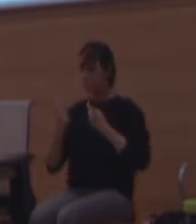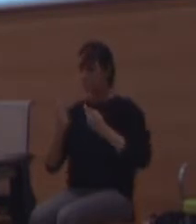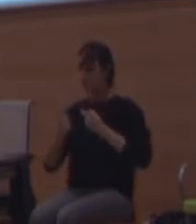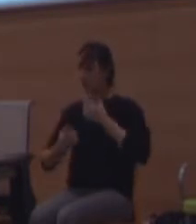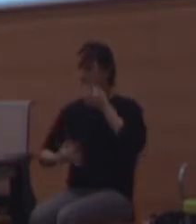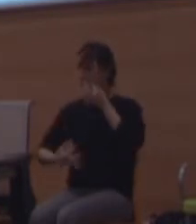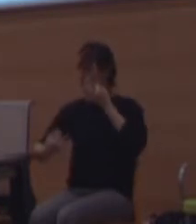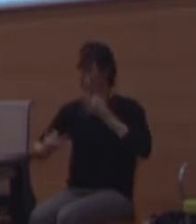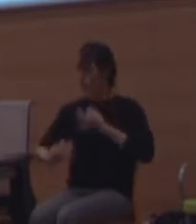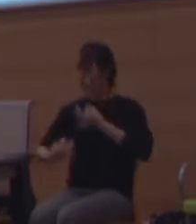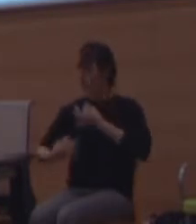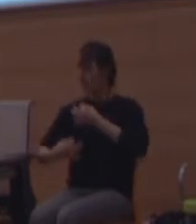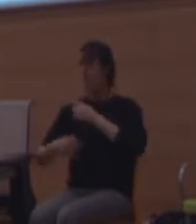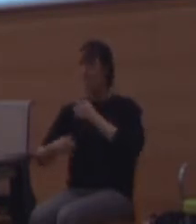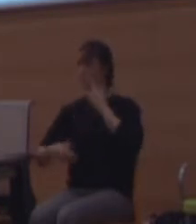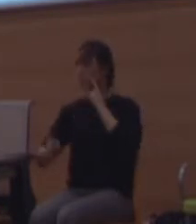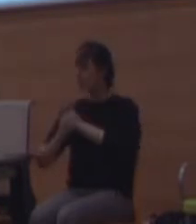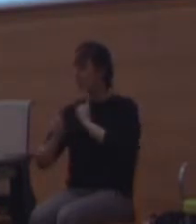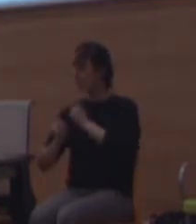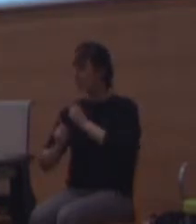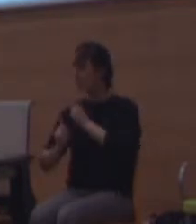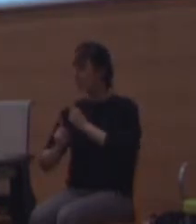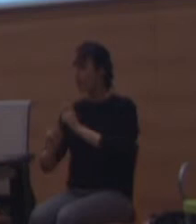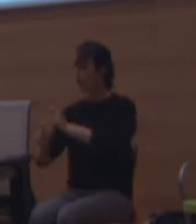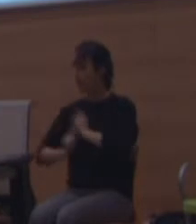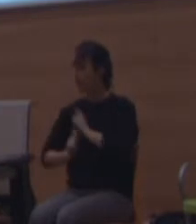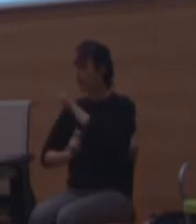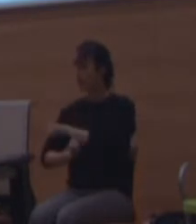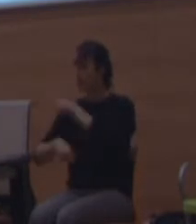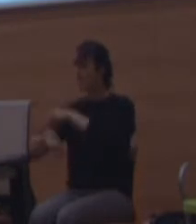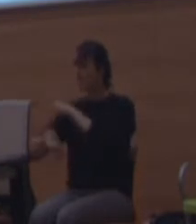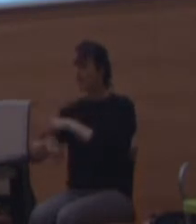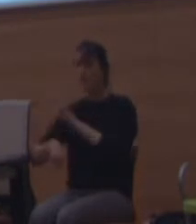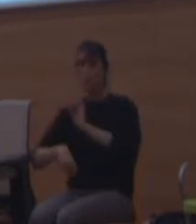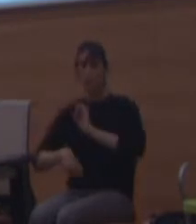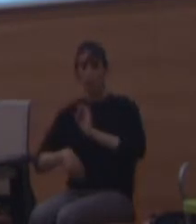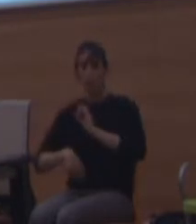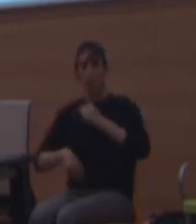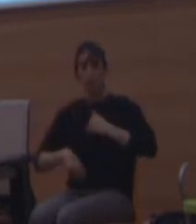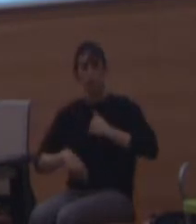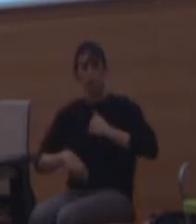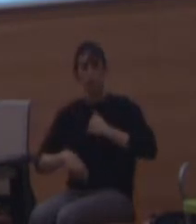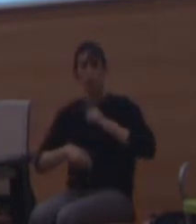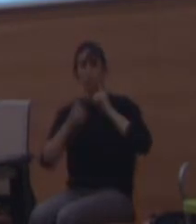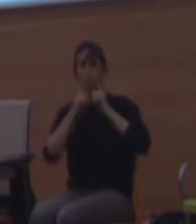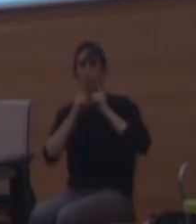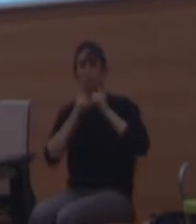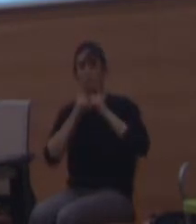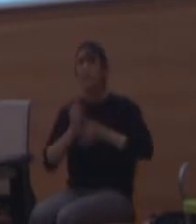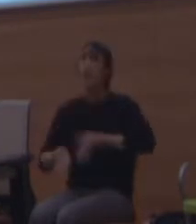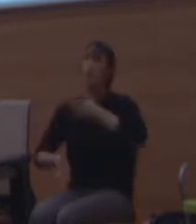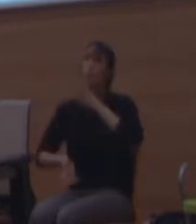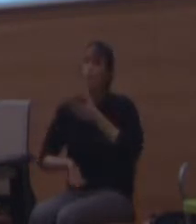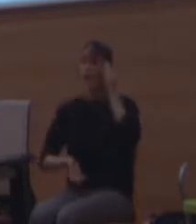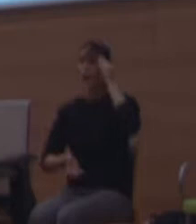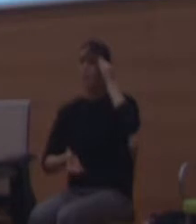prevención, tanto profesionales sobre todo como pacientes? Y habrá que decir por qué es importante esa prevención.